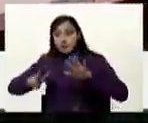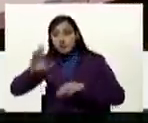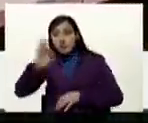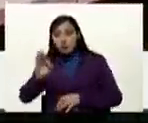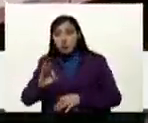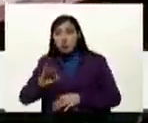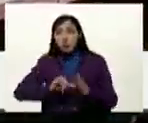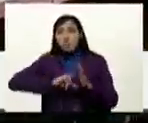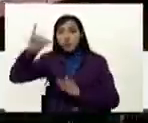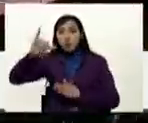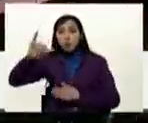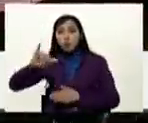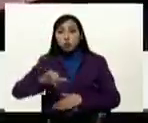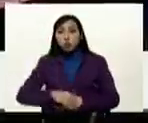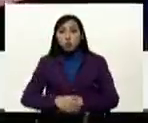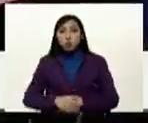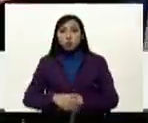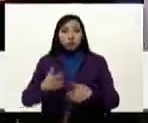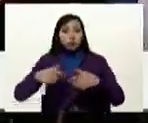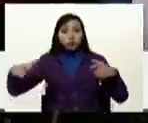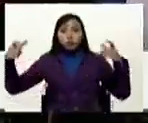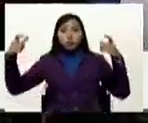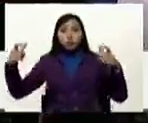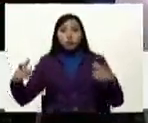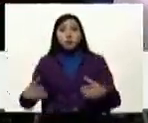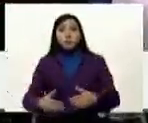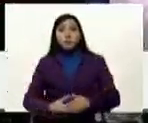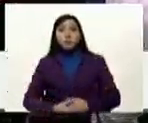27%. Guamazo fue lo que recibimos.